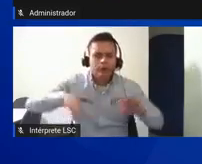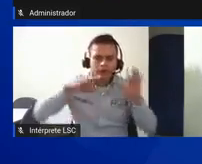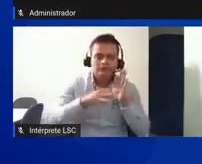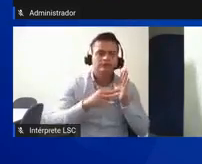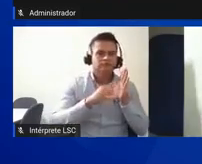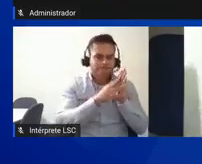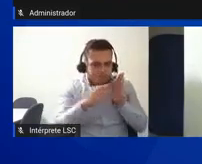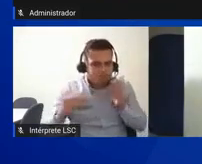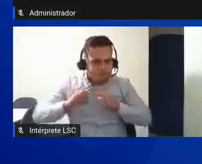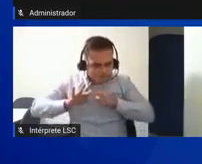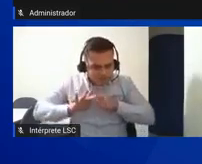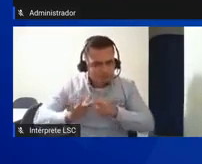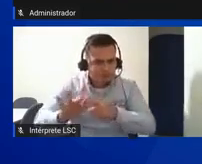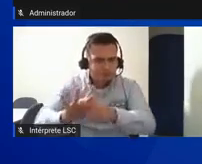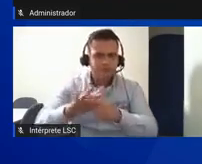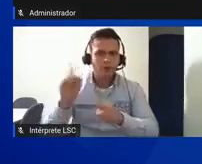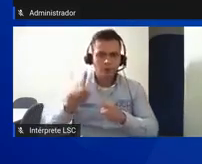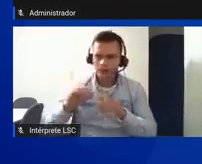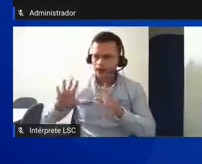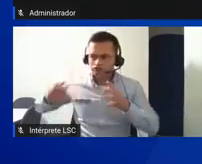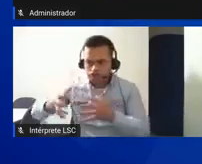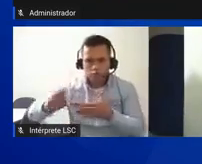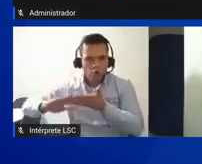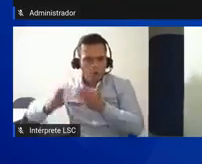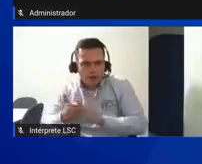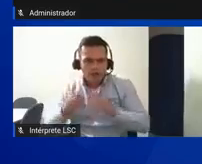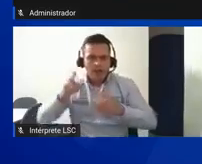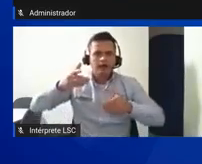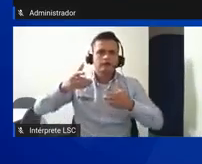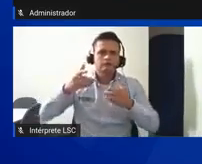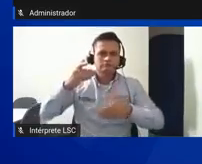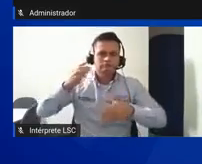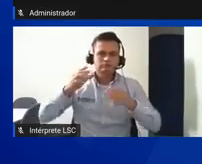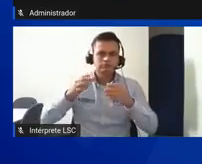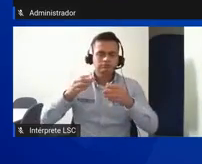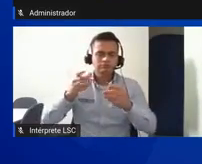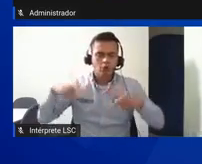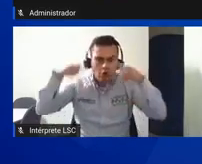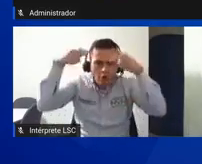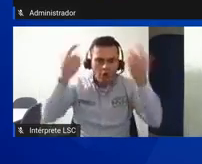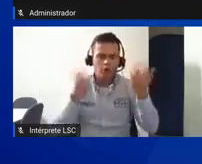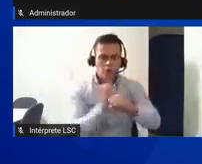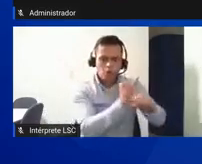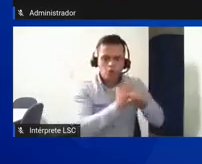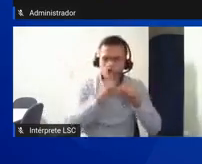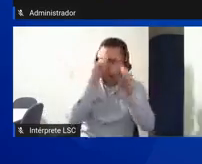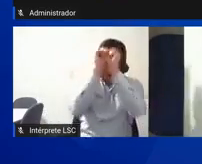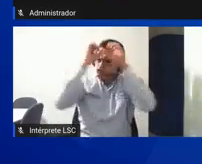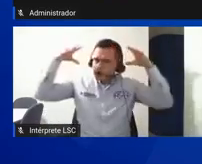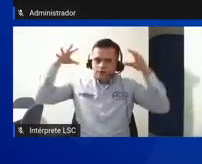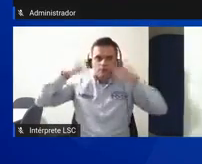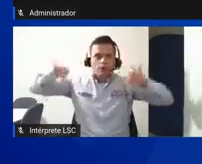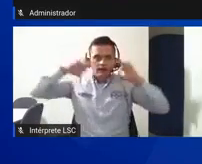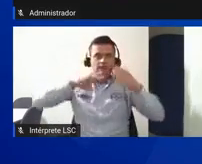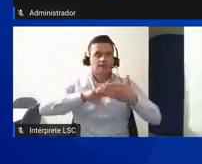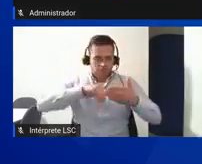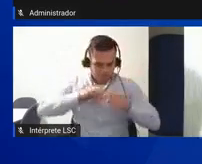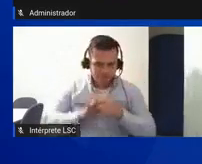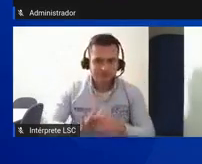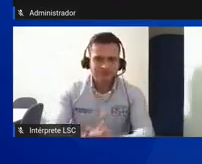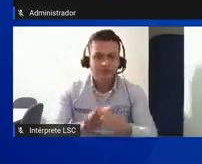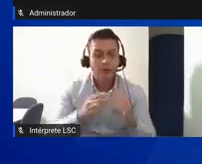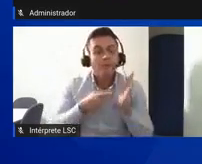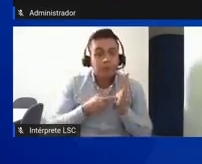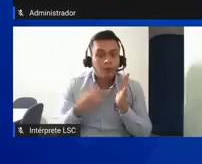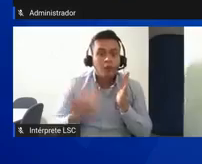que soñamos juntos, comunidad, congresistas, instituciones, y ahí hay unos temas importantes como trabajar por